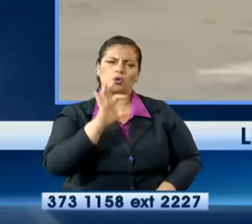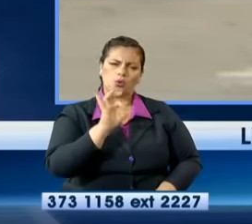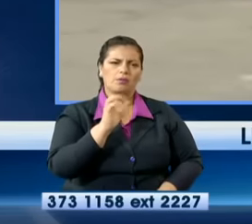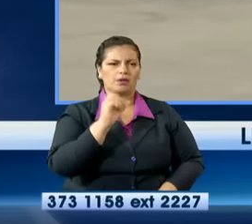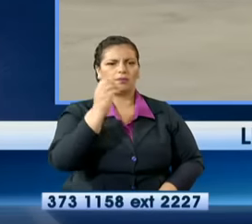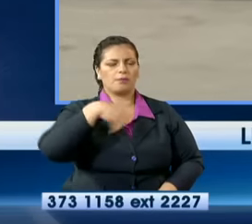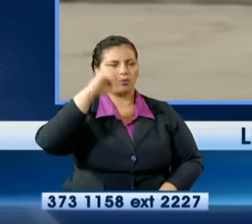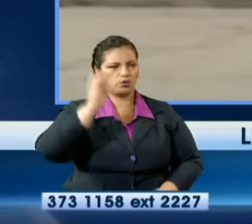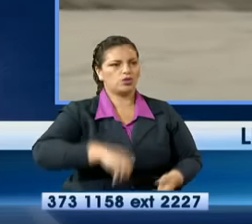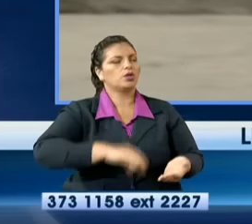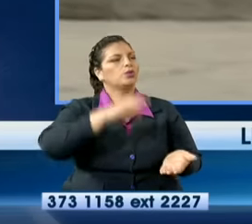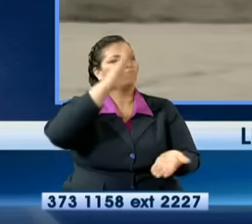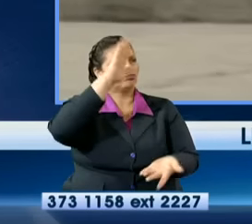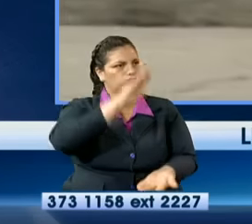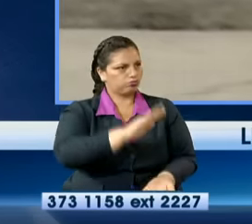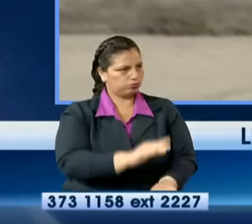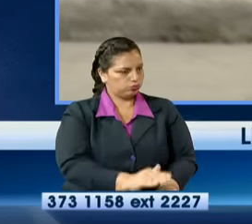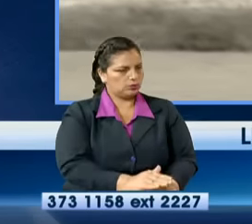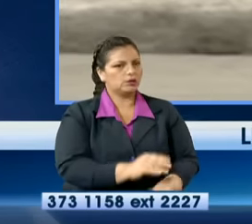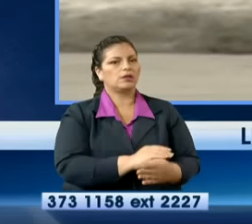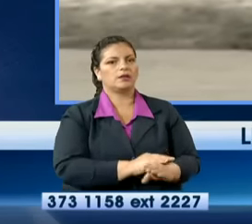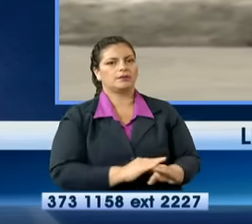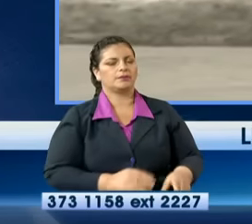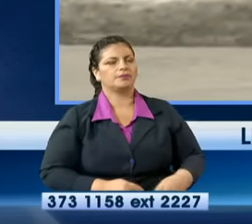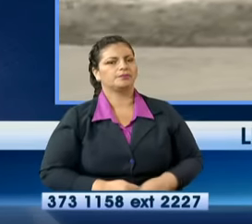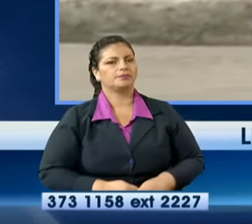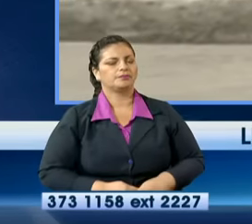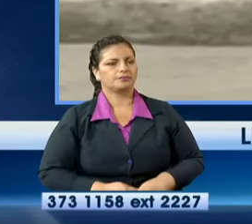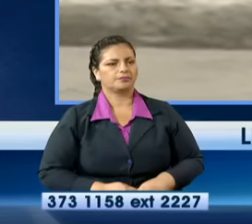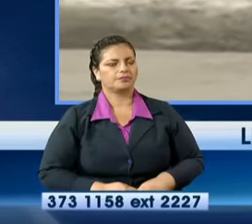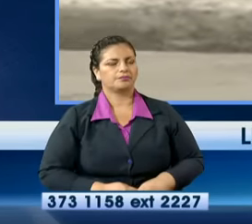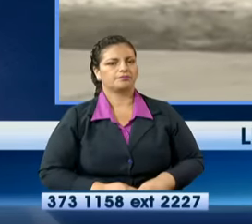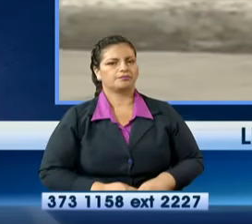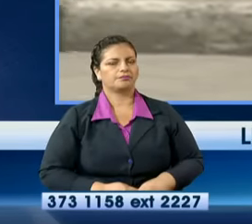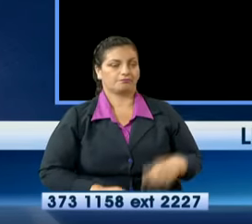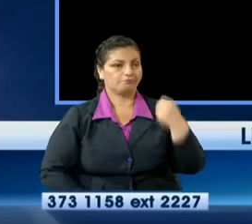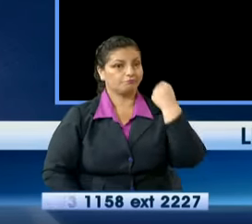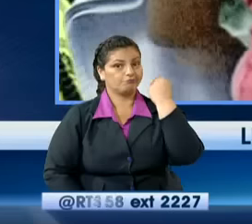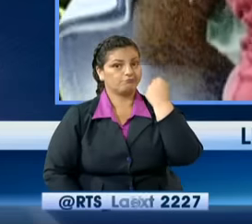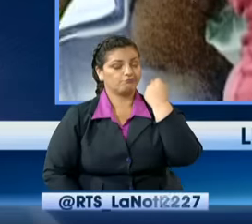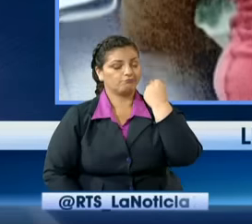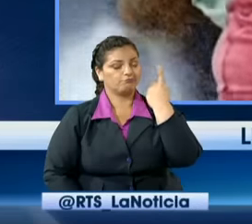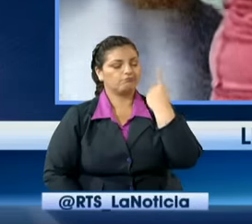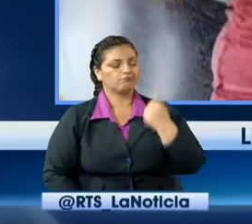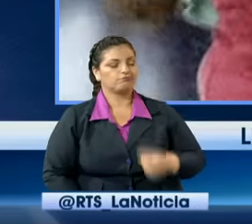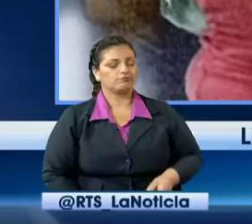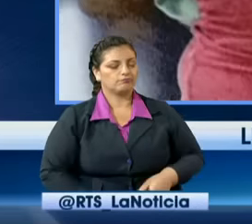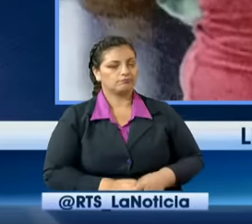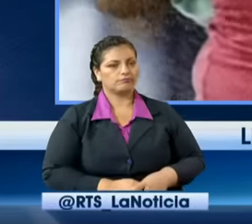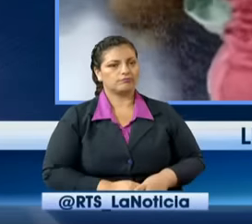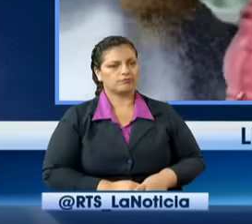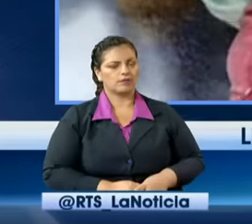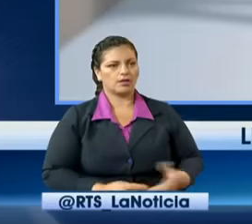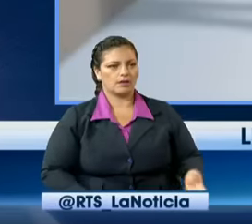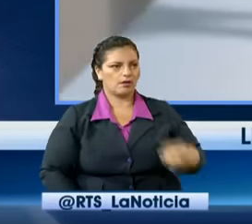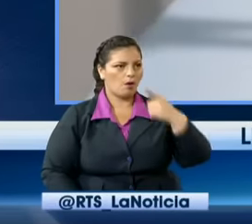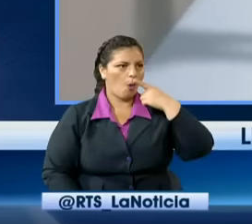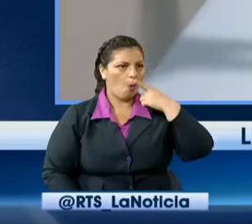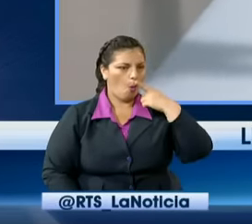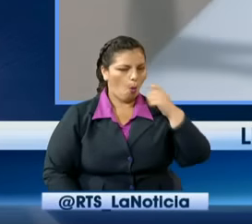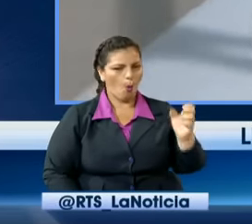resolución de los femicidios. ¿Un 90%? Un 90%. Estamos, porque esto obviamente, pues, siempre el victimario, en este caso, o